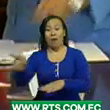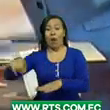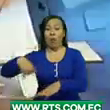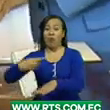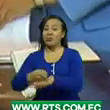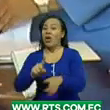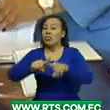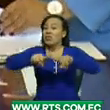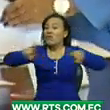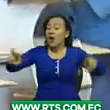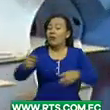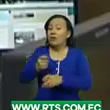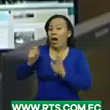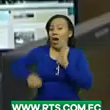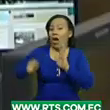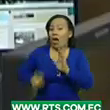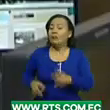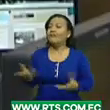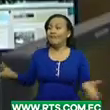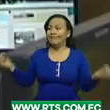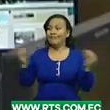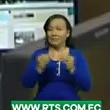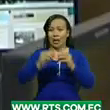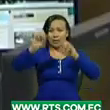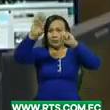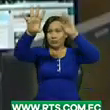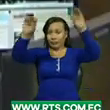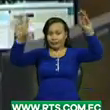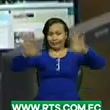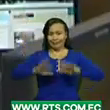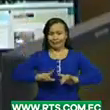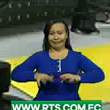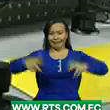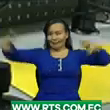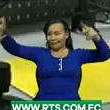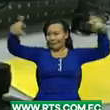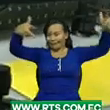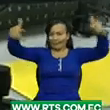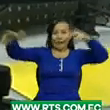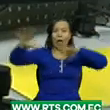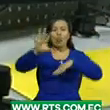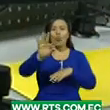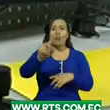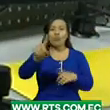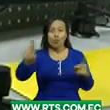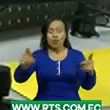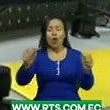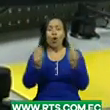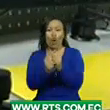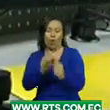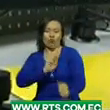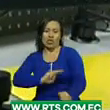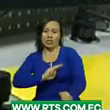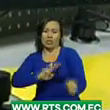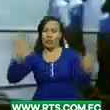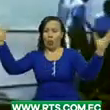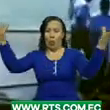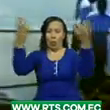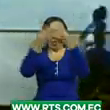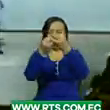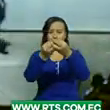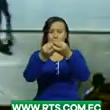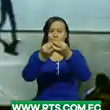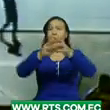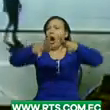firmó otro convenio pero para integrar las cámaras de seguridad del 911 con las de la corporación para la seguridad ciudadana de guayaquil